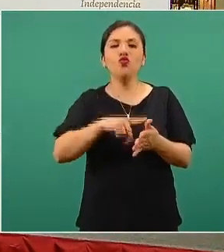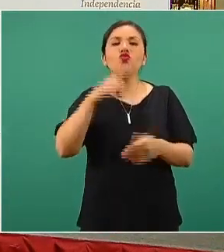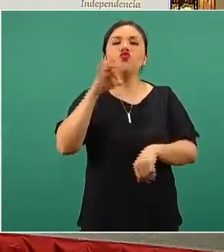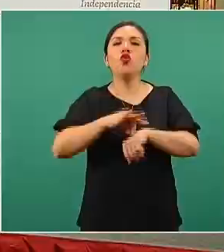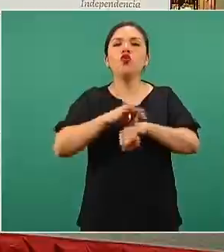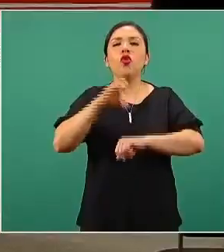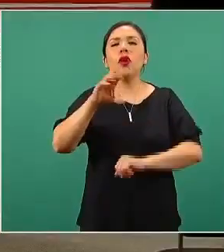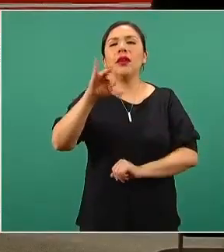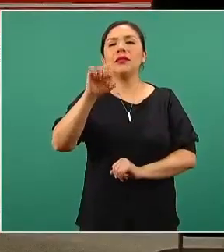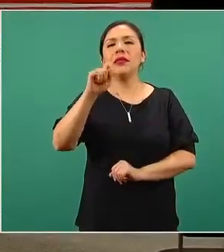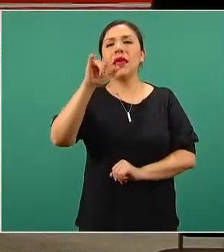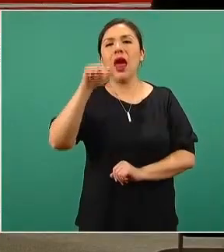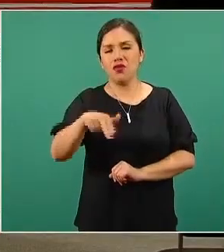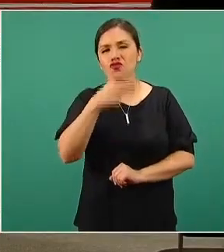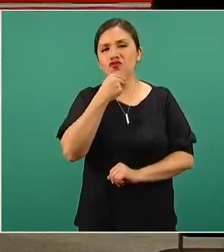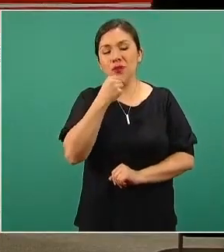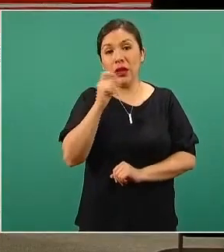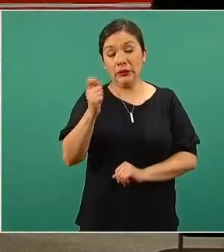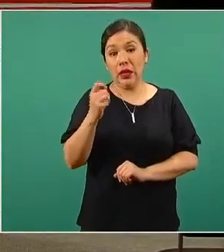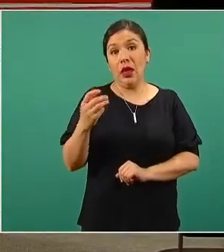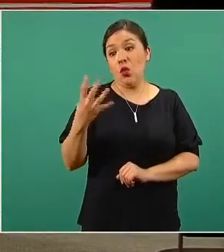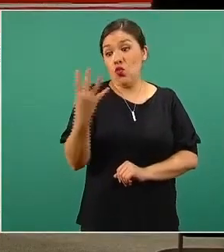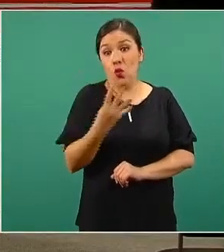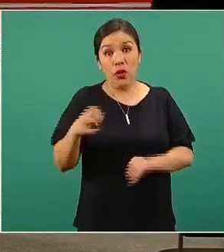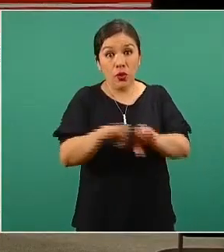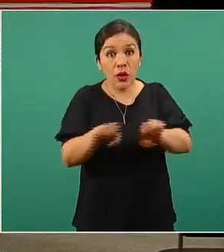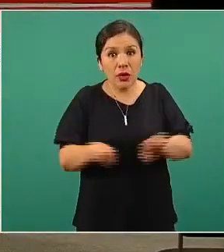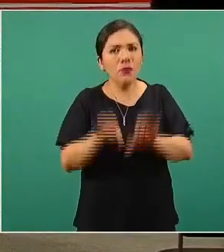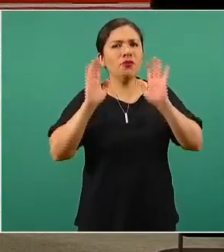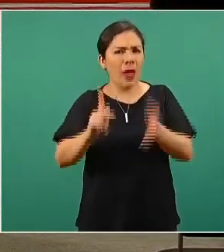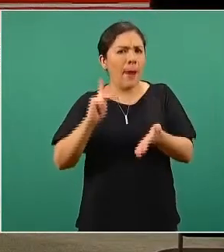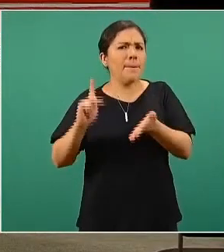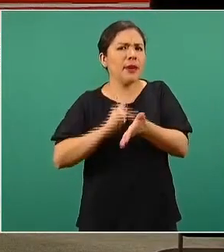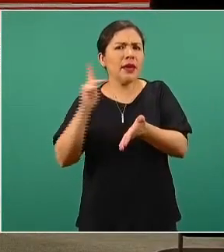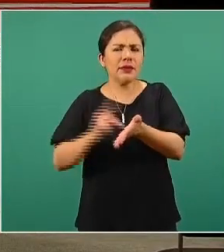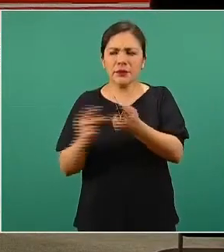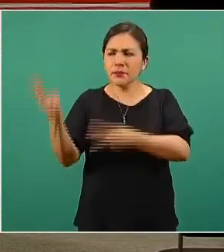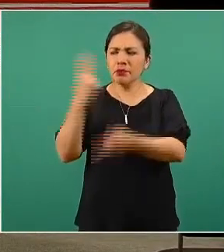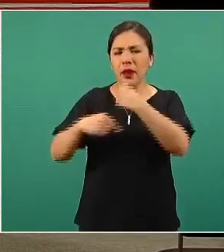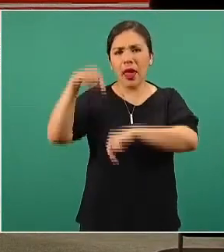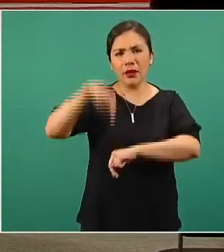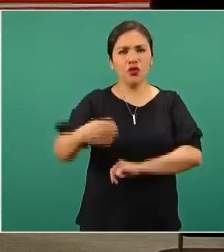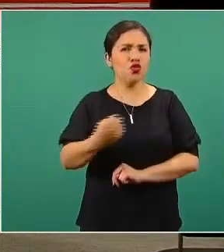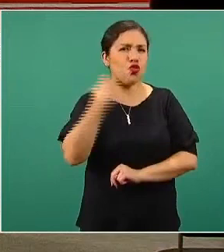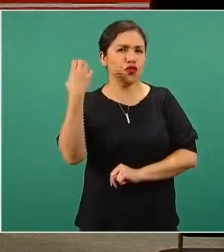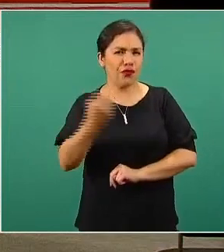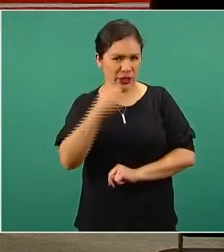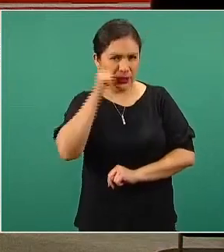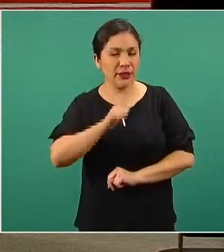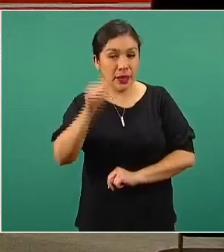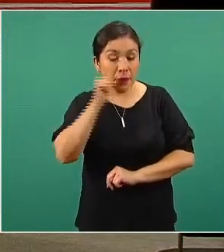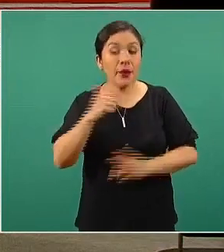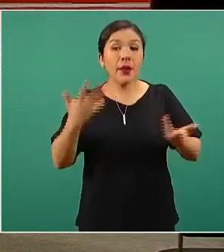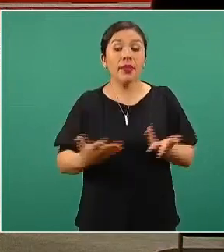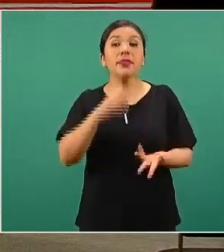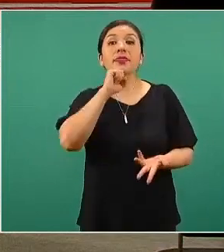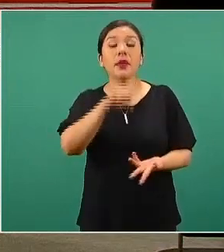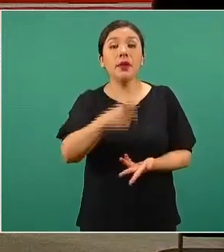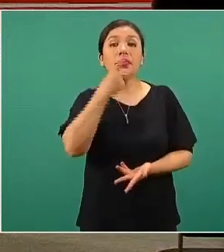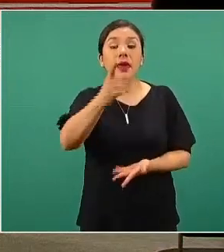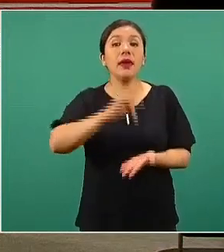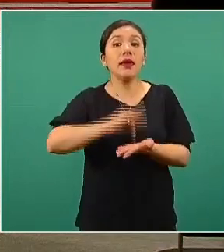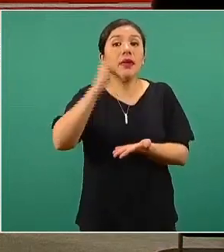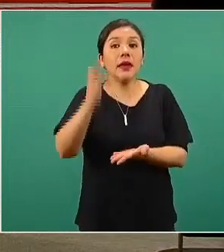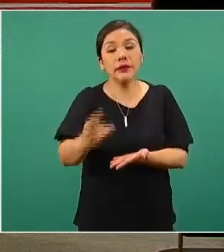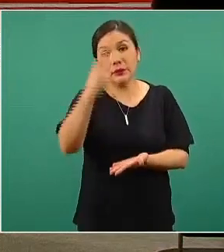Zaragoza. Ellas tres y él han venido varias veces aquí a la conferencia de prensa, y también